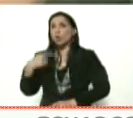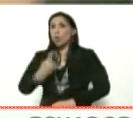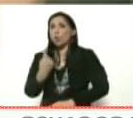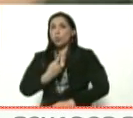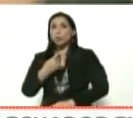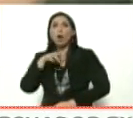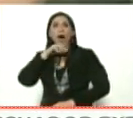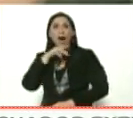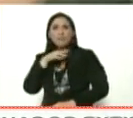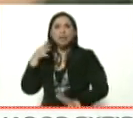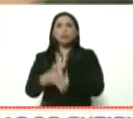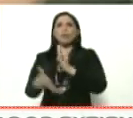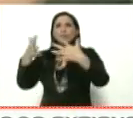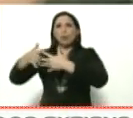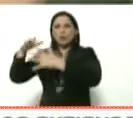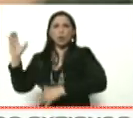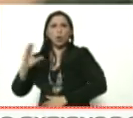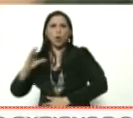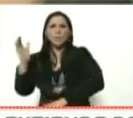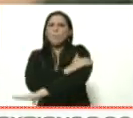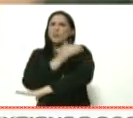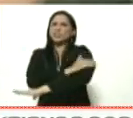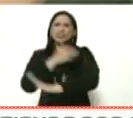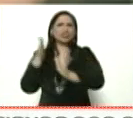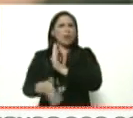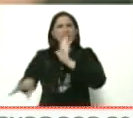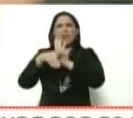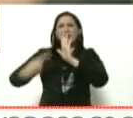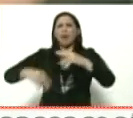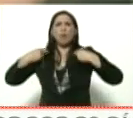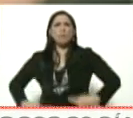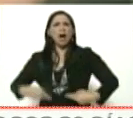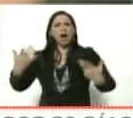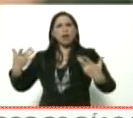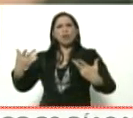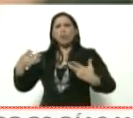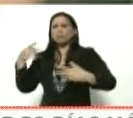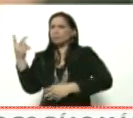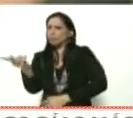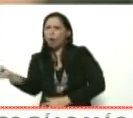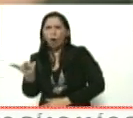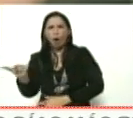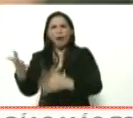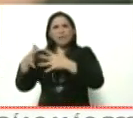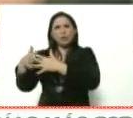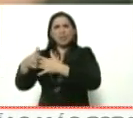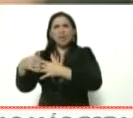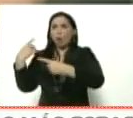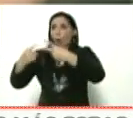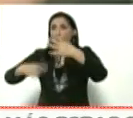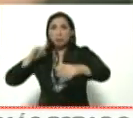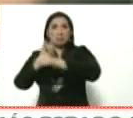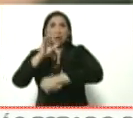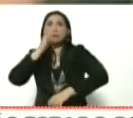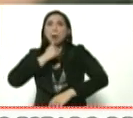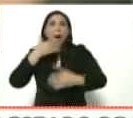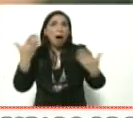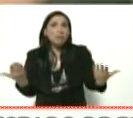Estados Unidos y en Colombia y la oposición es en los derechos humanos de los dos estadounidenses. El resto de traidores no